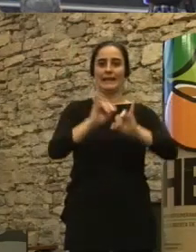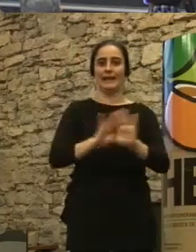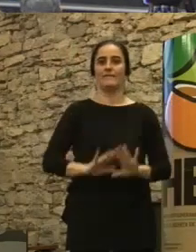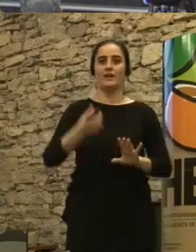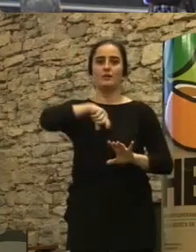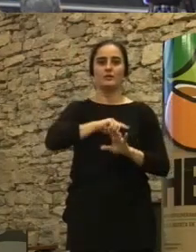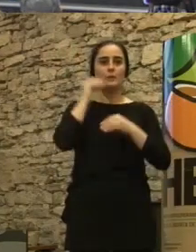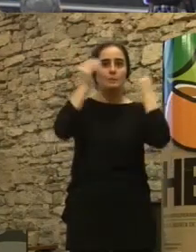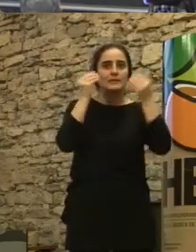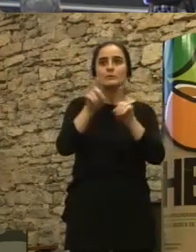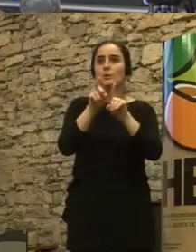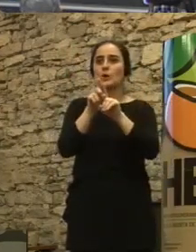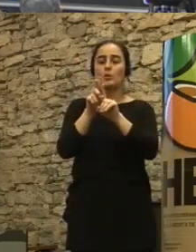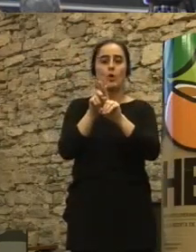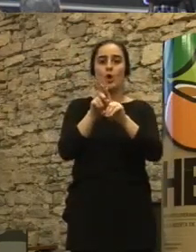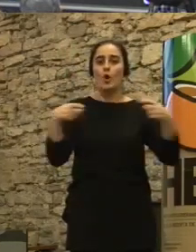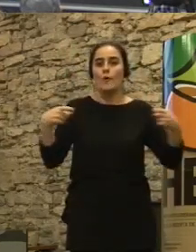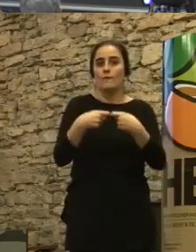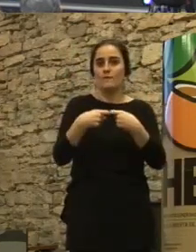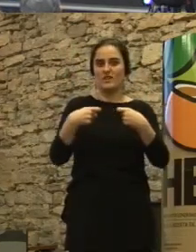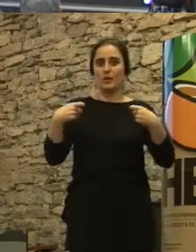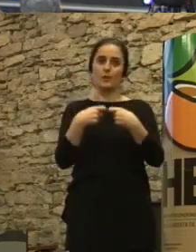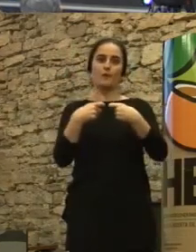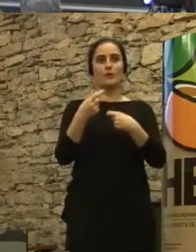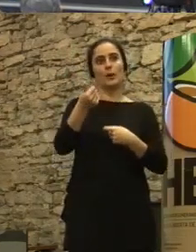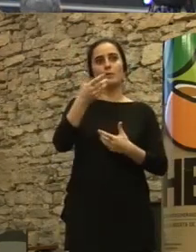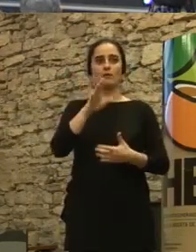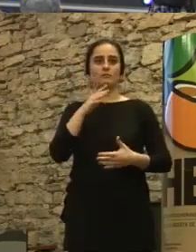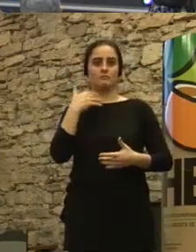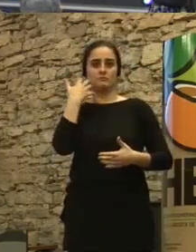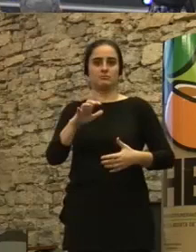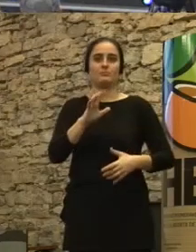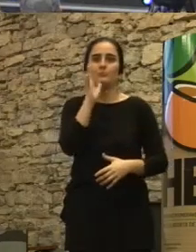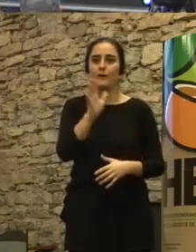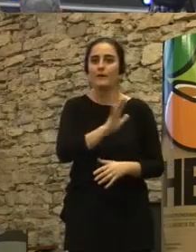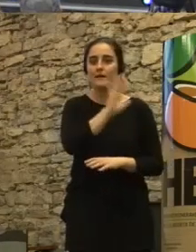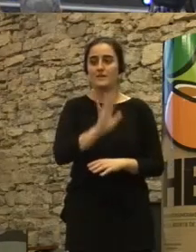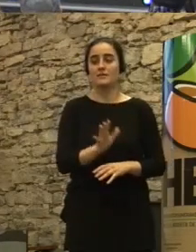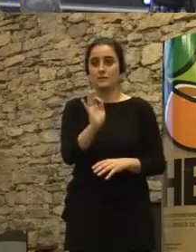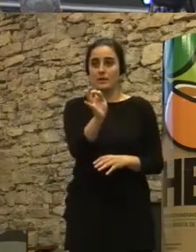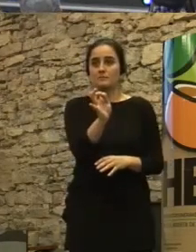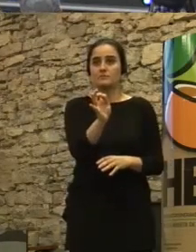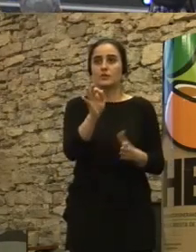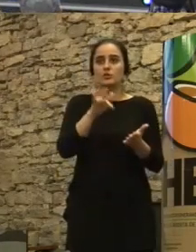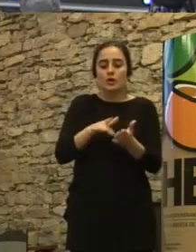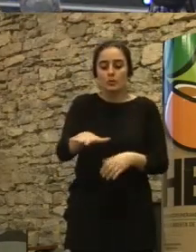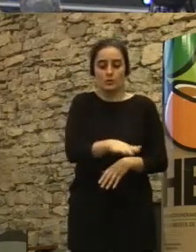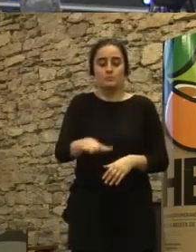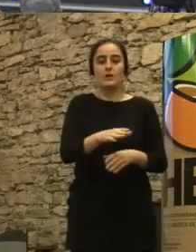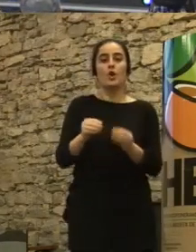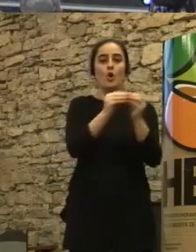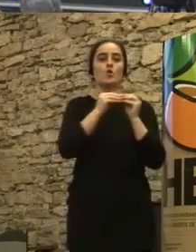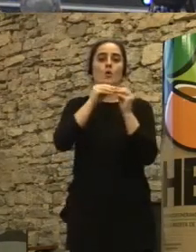en el conflicto, y además en el conflicto es perpéntico, ¿no? Sí. Porque por supuesto que abrir un espacio común